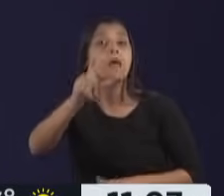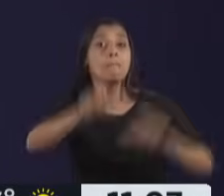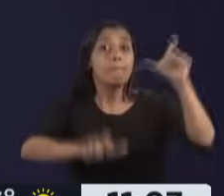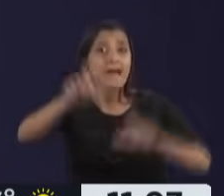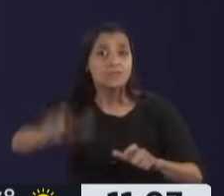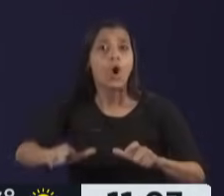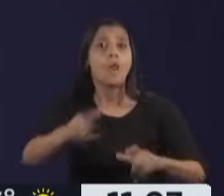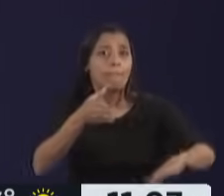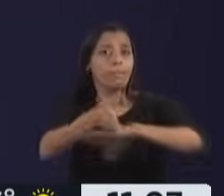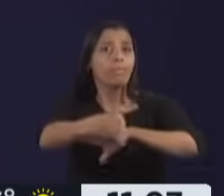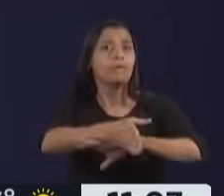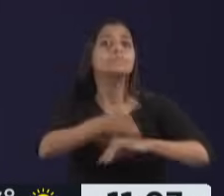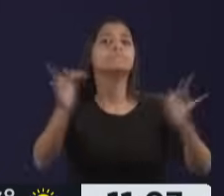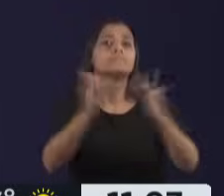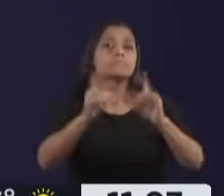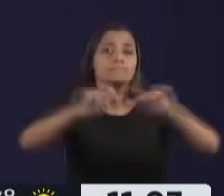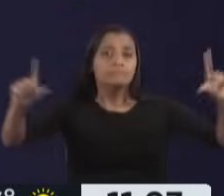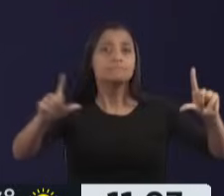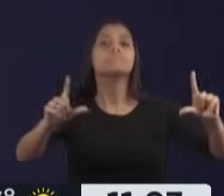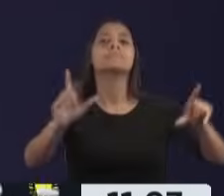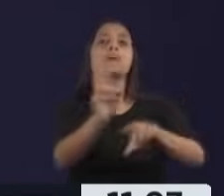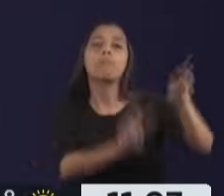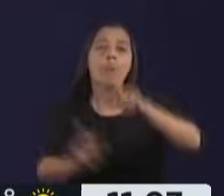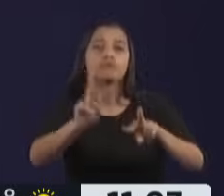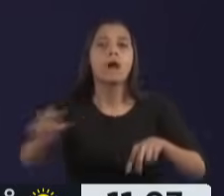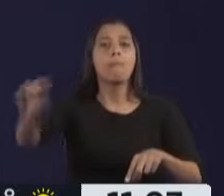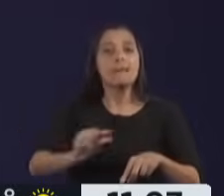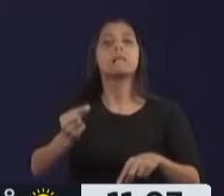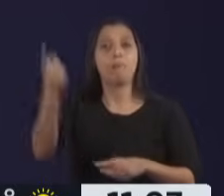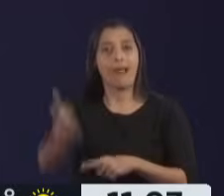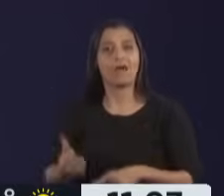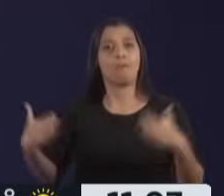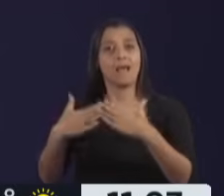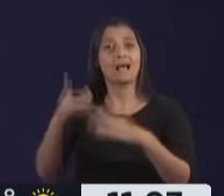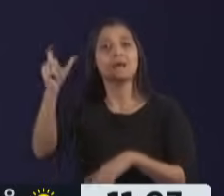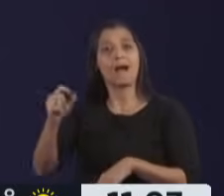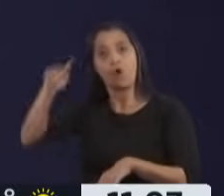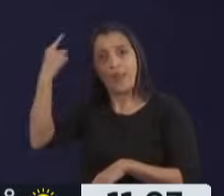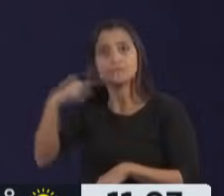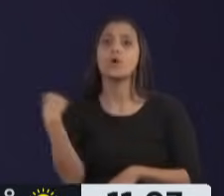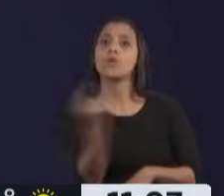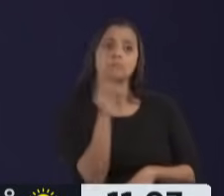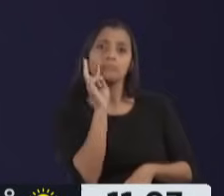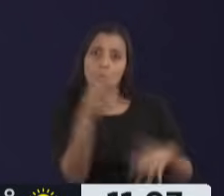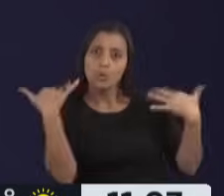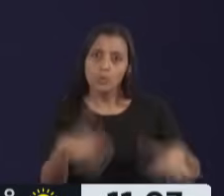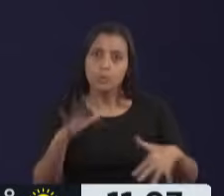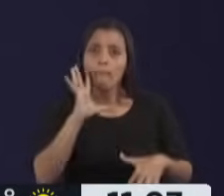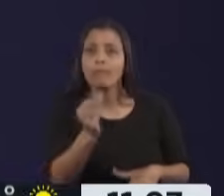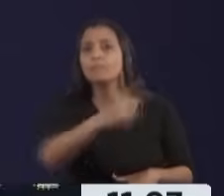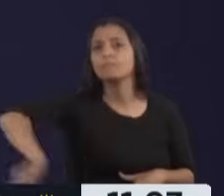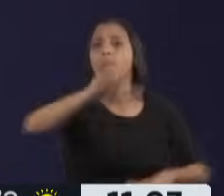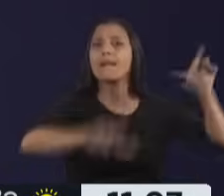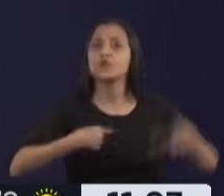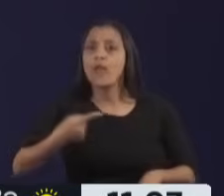la web de la sección de créditos hipotecarios del Banco Nación, lo cual nos pone muy contentos el interés que despierta este tipo